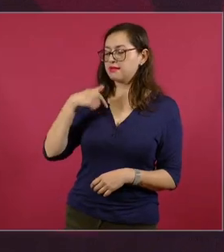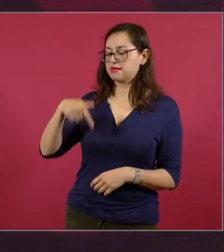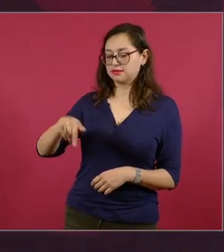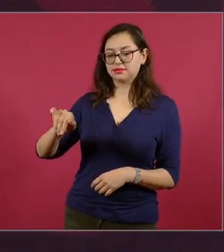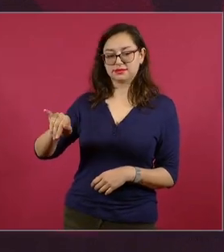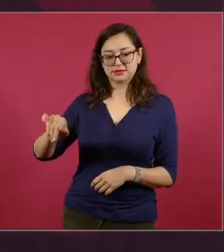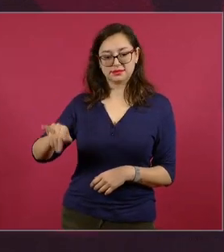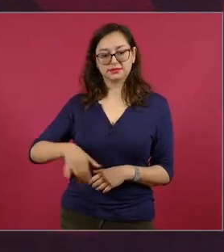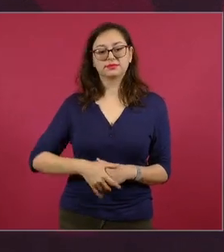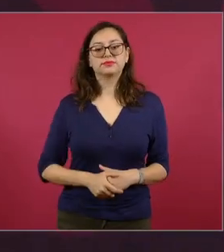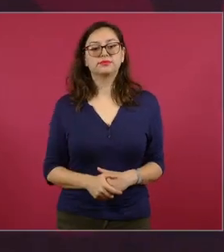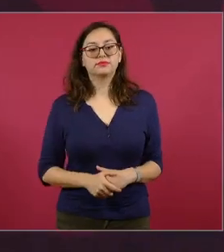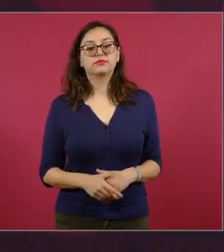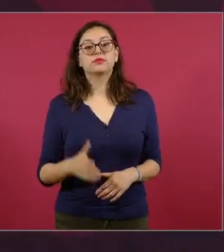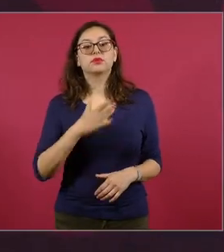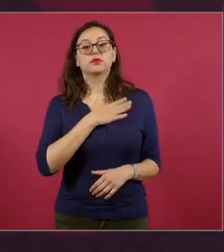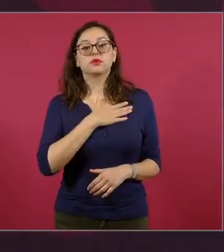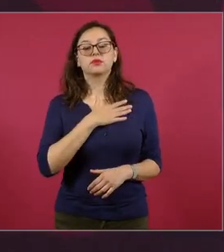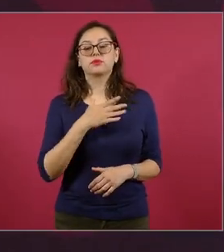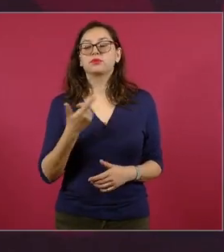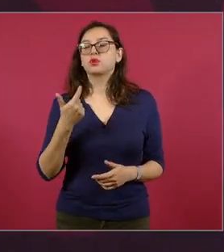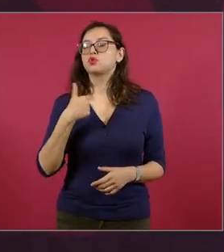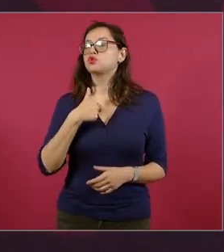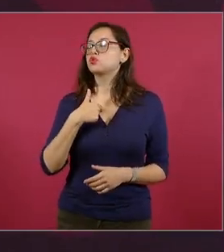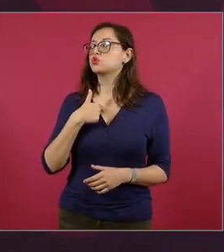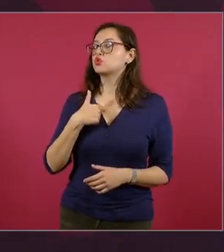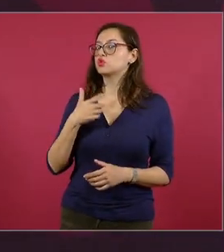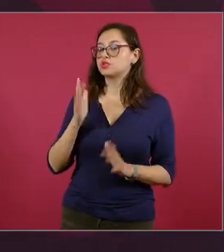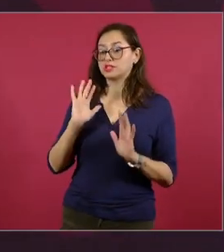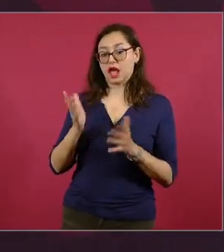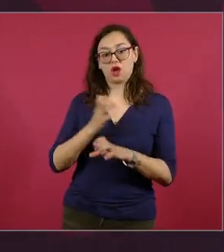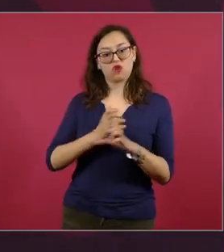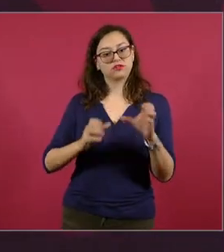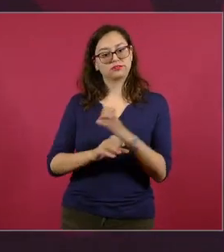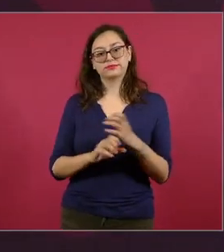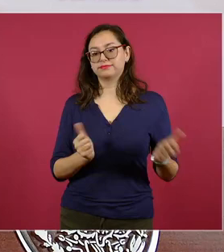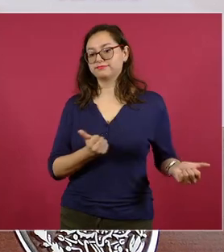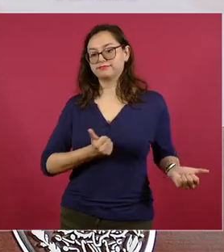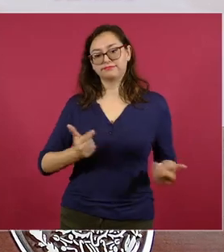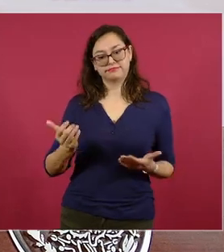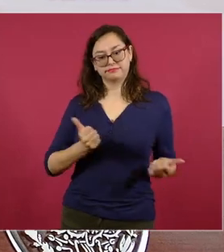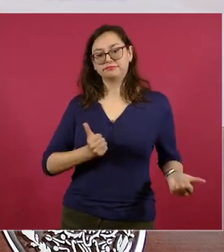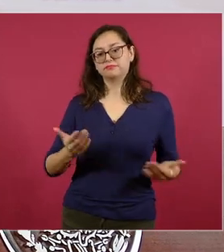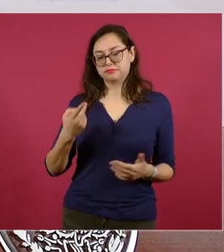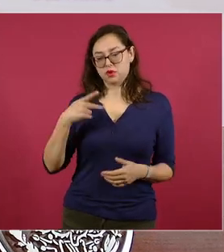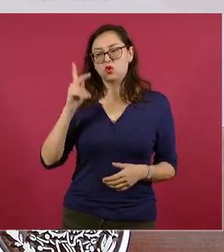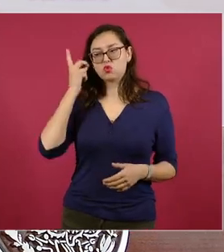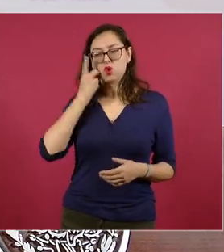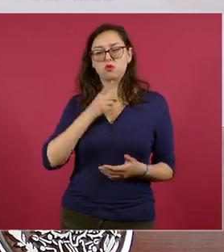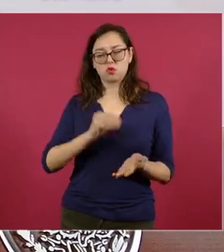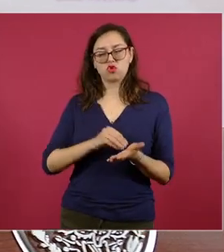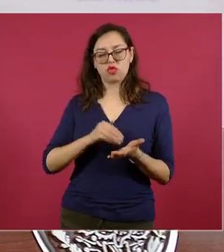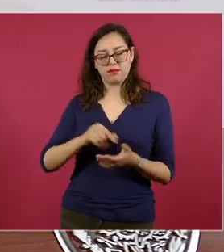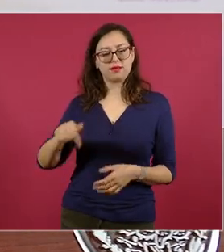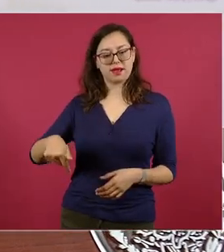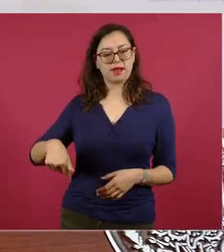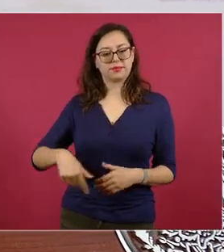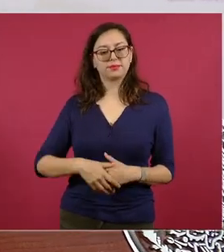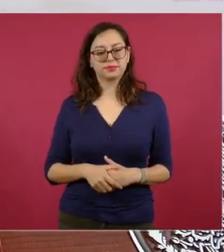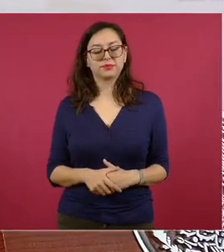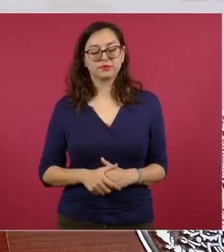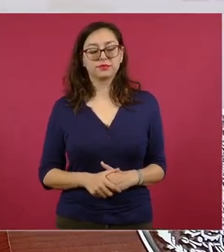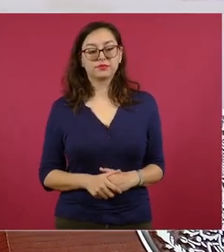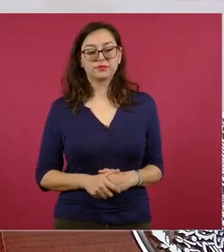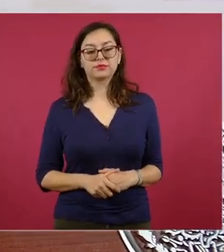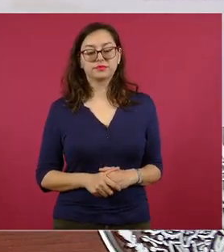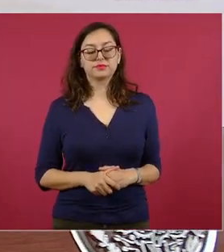Sí. Bueno, ya estoy en la mudanza, pero estoy sí, viviendo